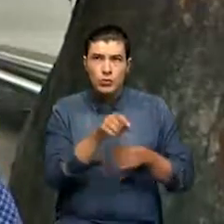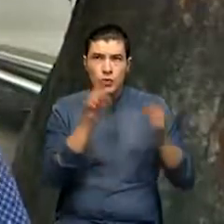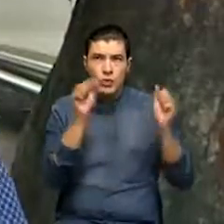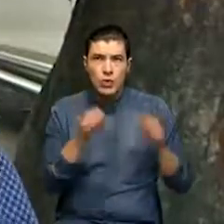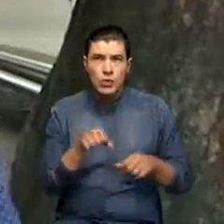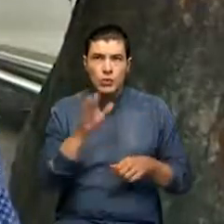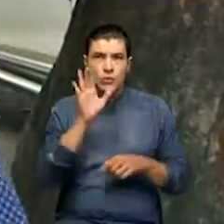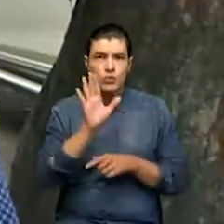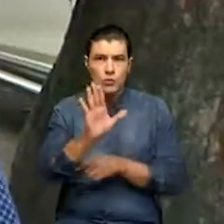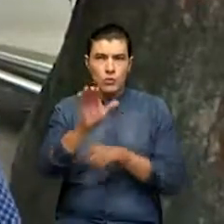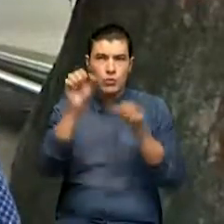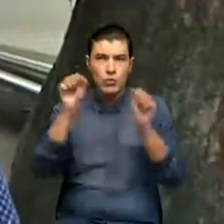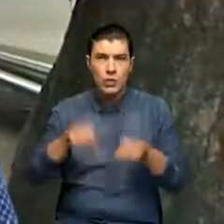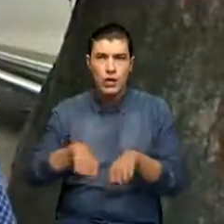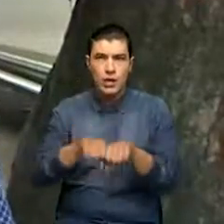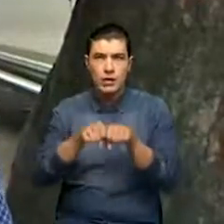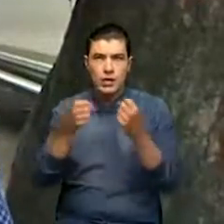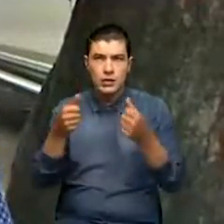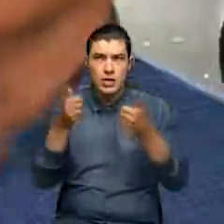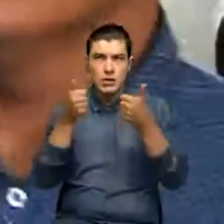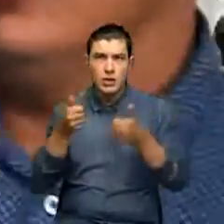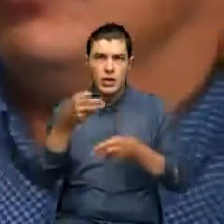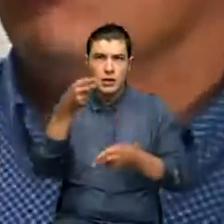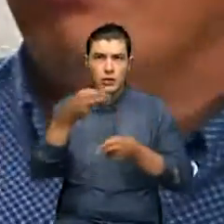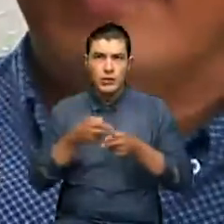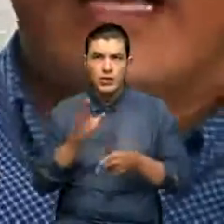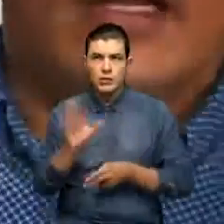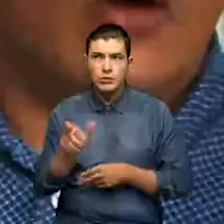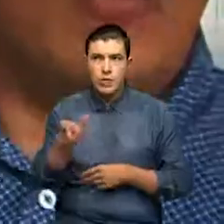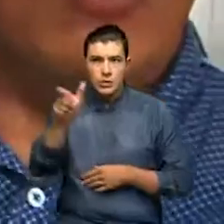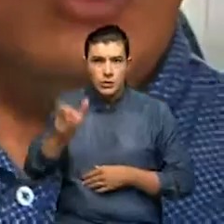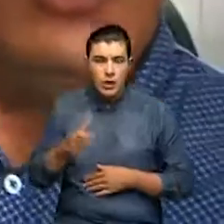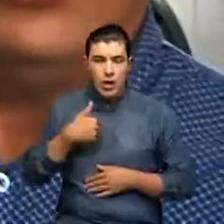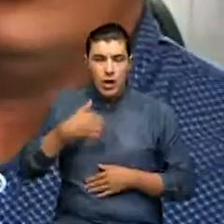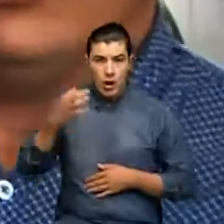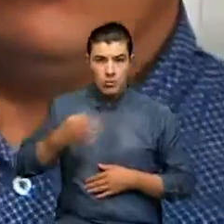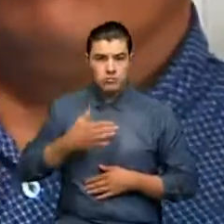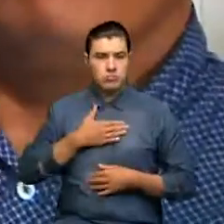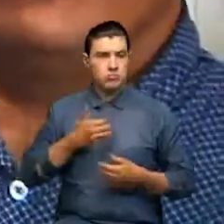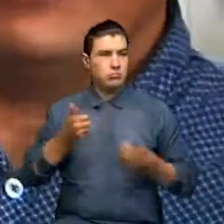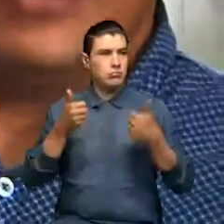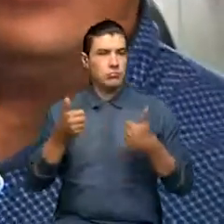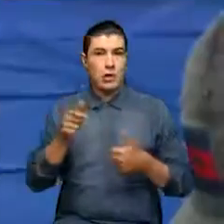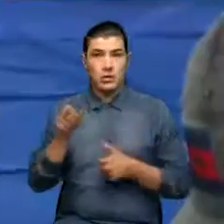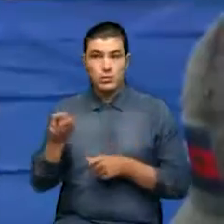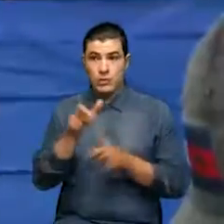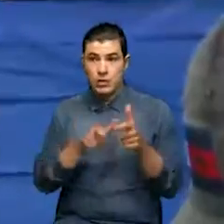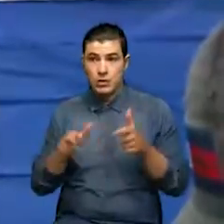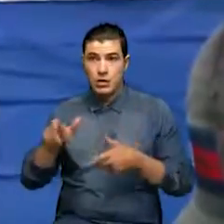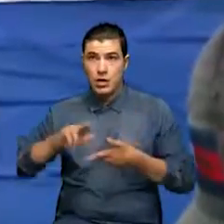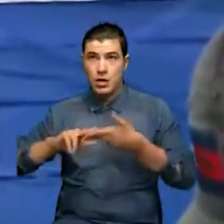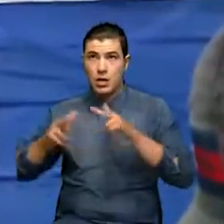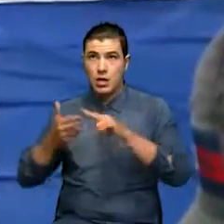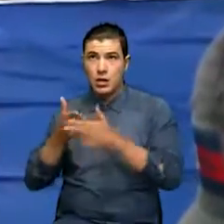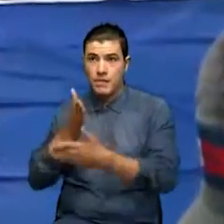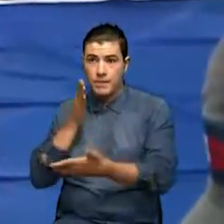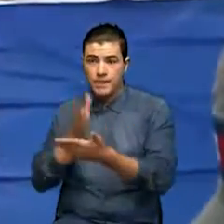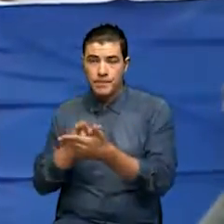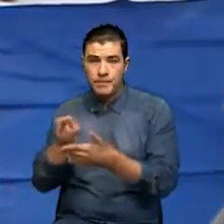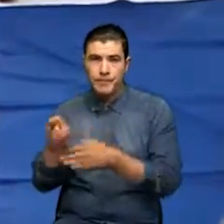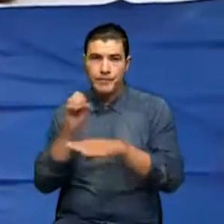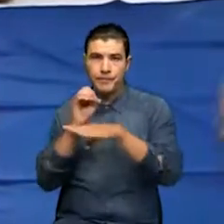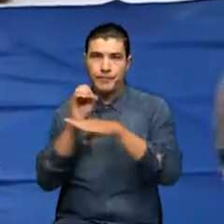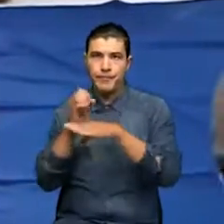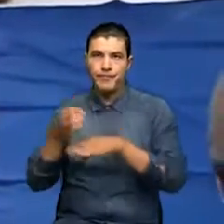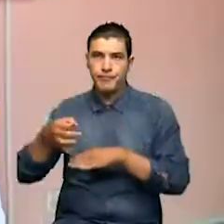que usted pueda dañarle el buen nombre y la honra de una persona cada uno de los implicados en esta situación y sobraron las diferentes demandas ante los órganos